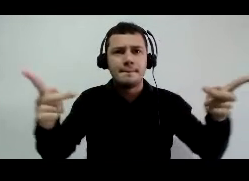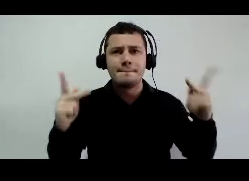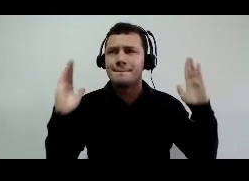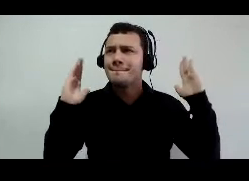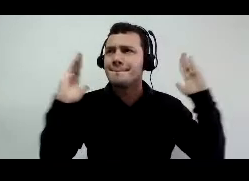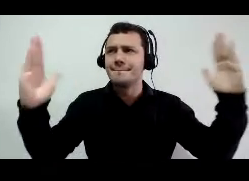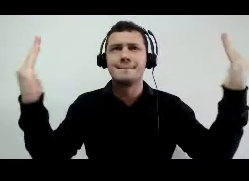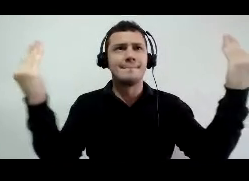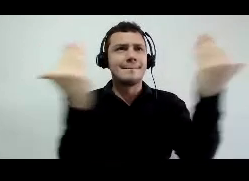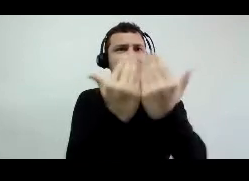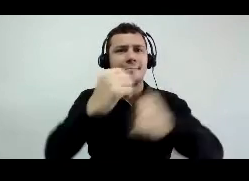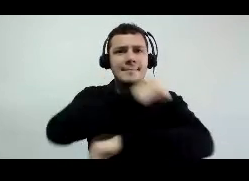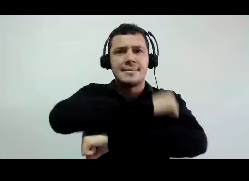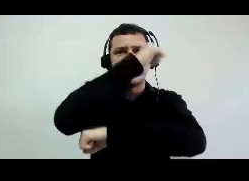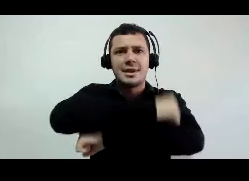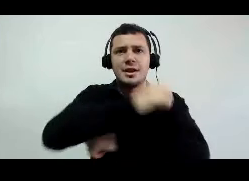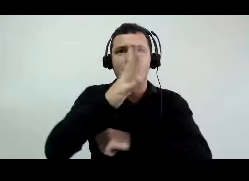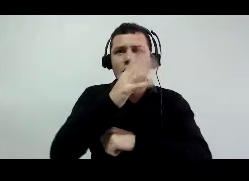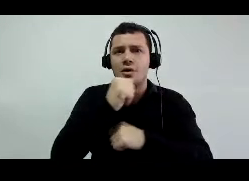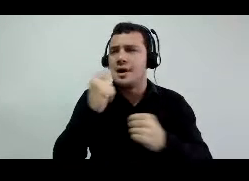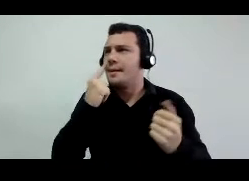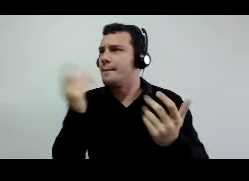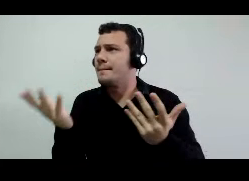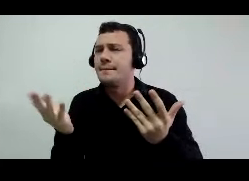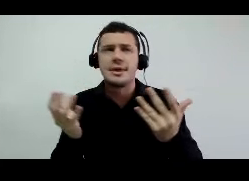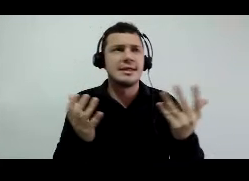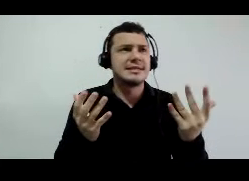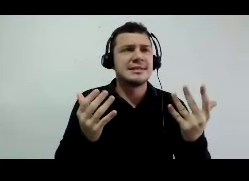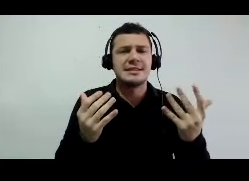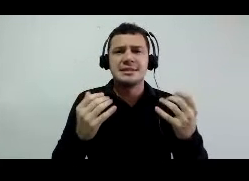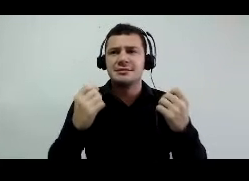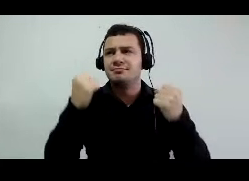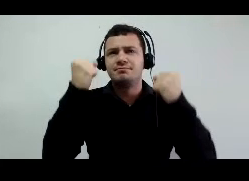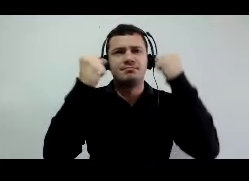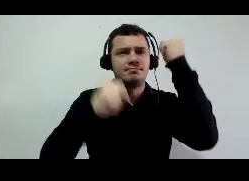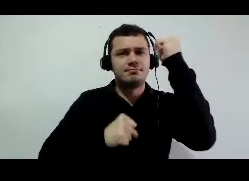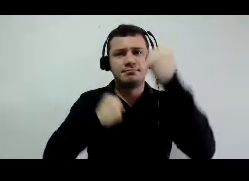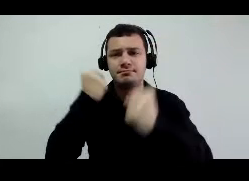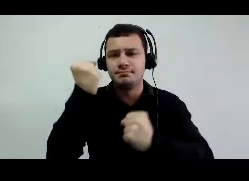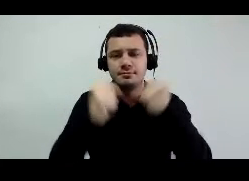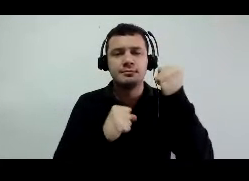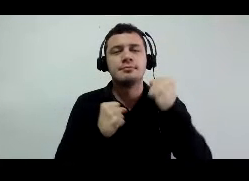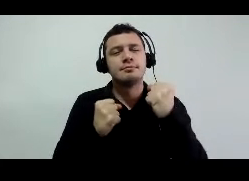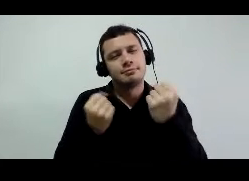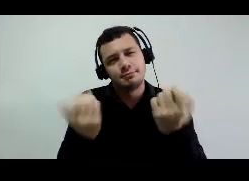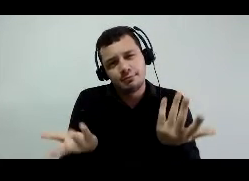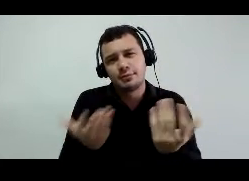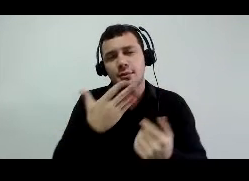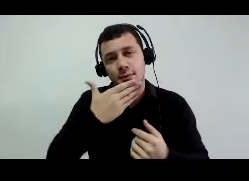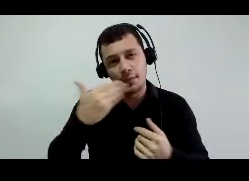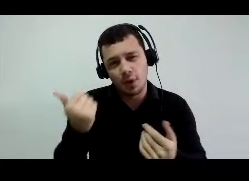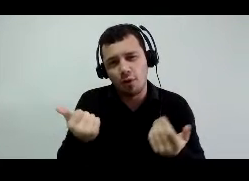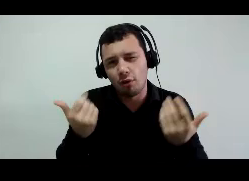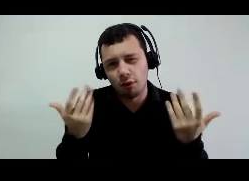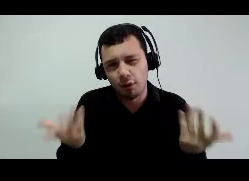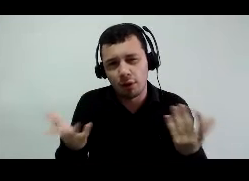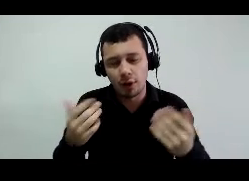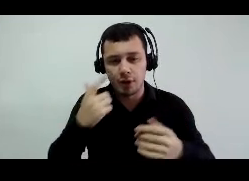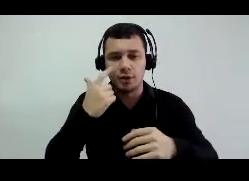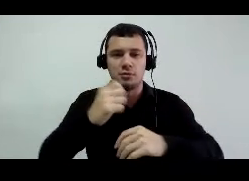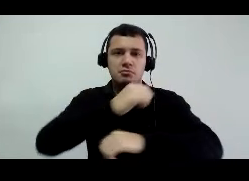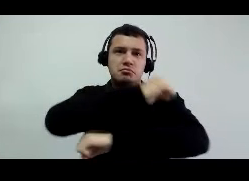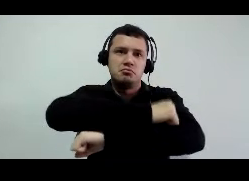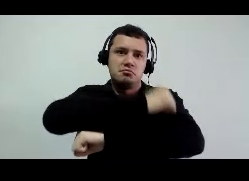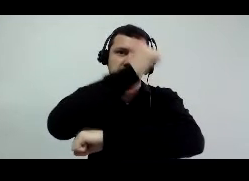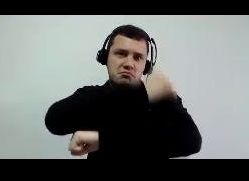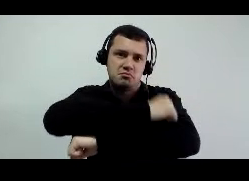terminar atentando a veces contra su vida. Entonces, si hay ventanas que tengan protección con barras